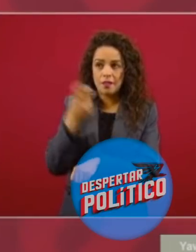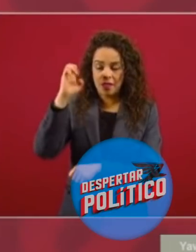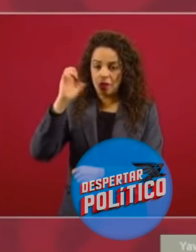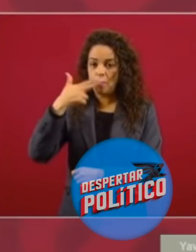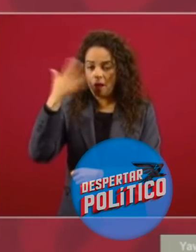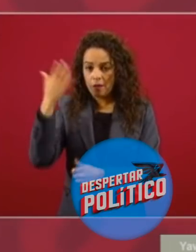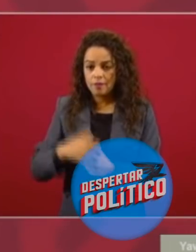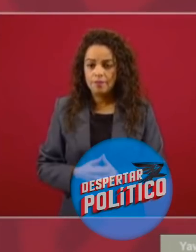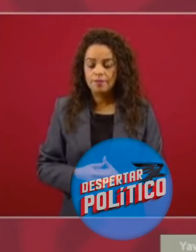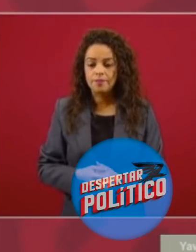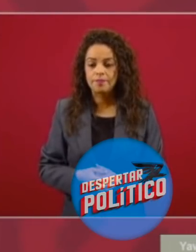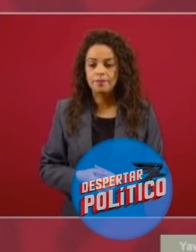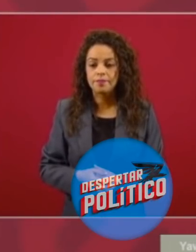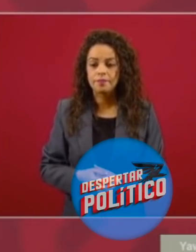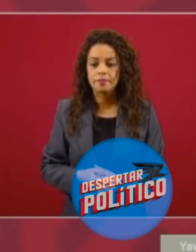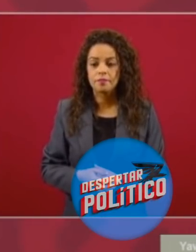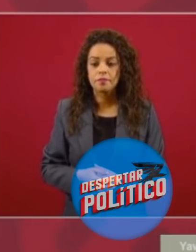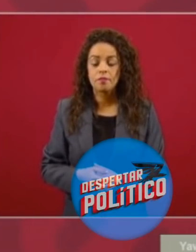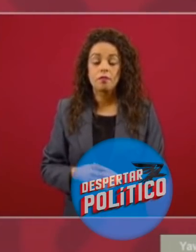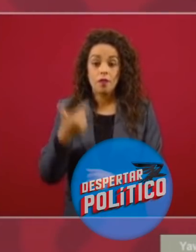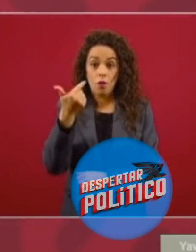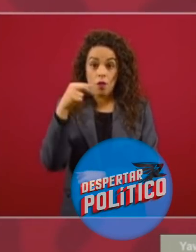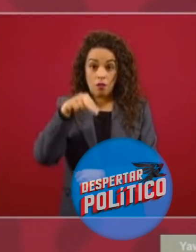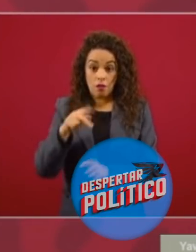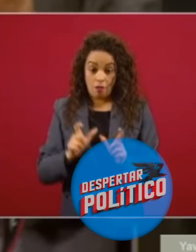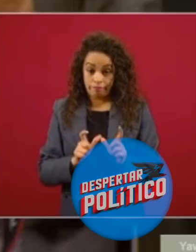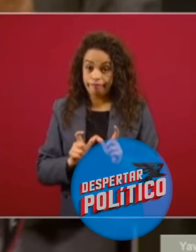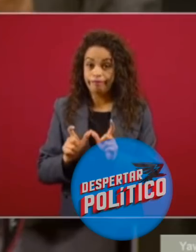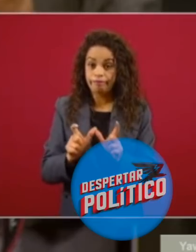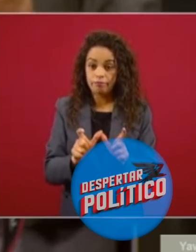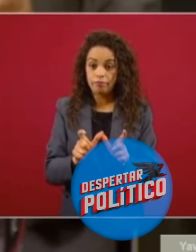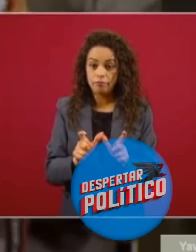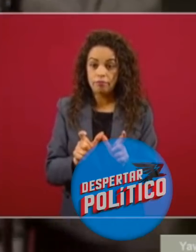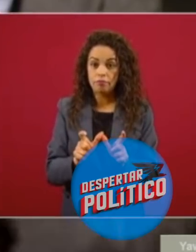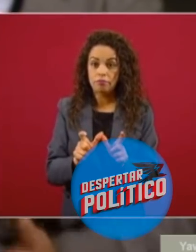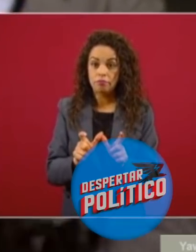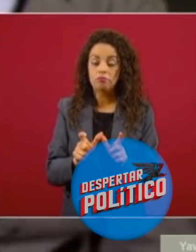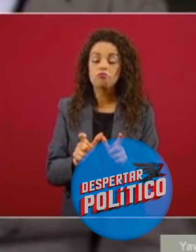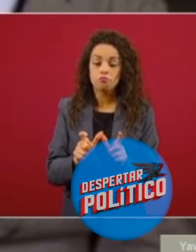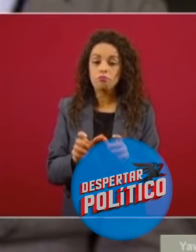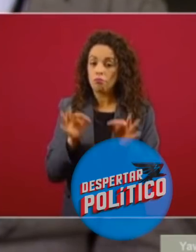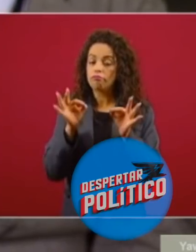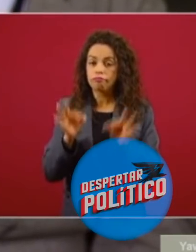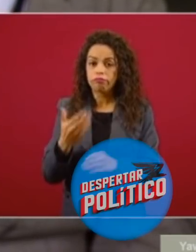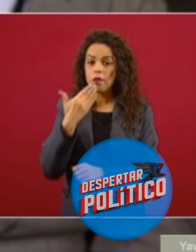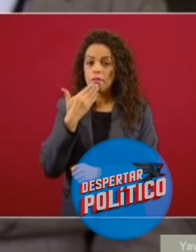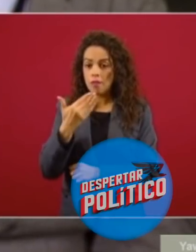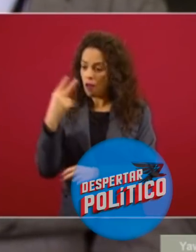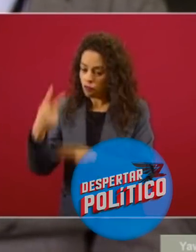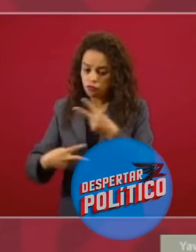De manera prudente, la Guardia Nacional se salió para